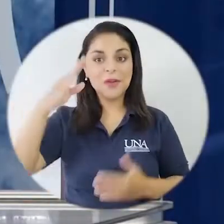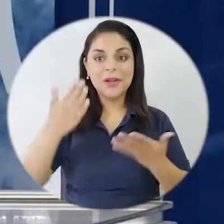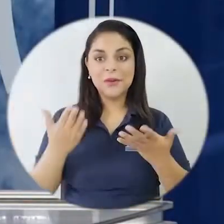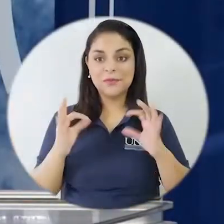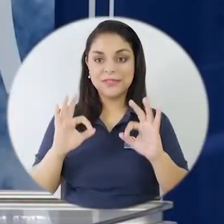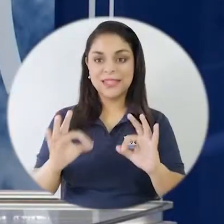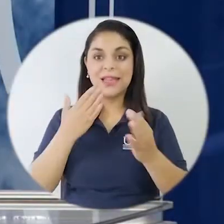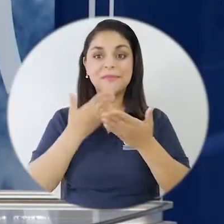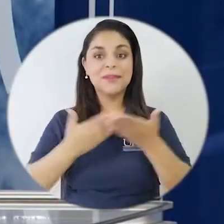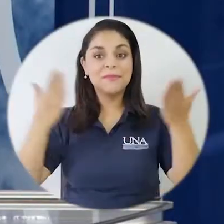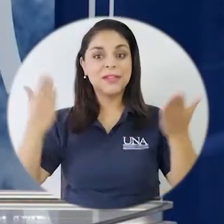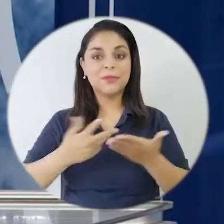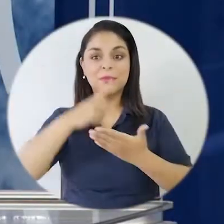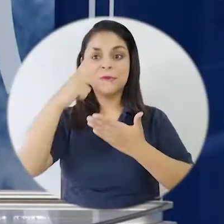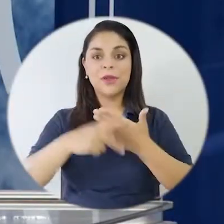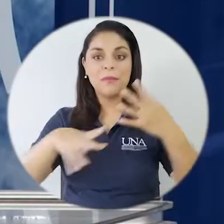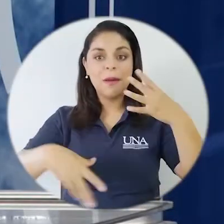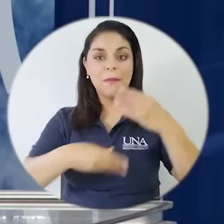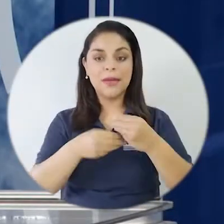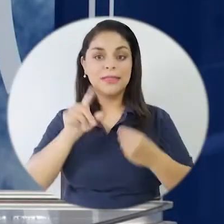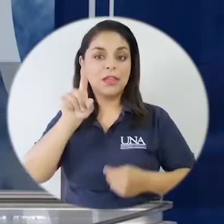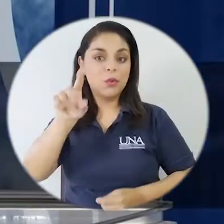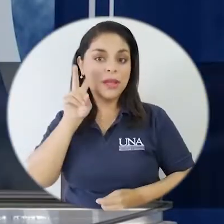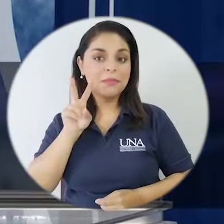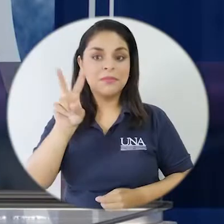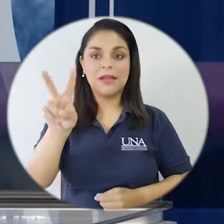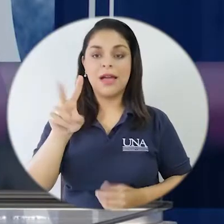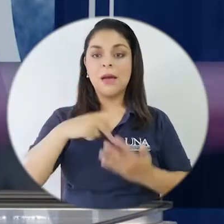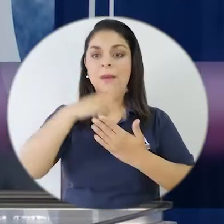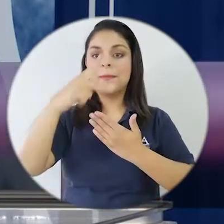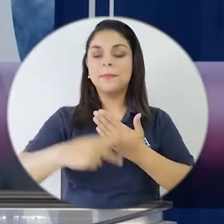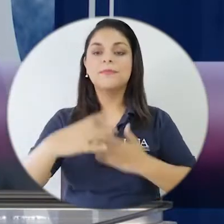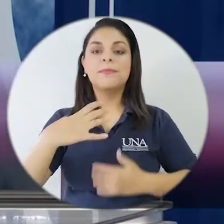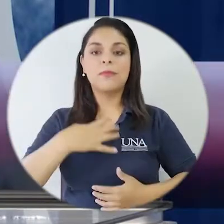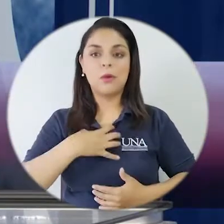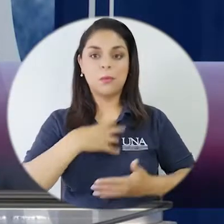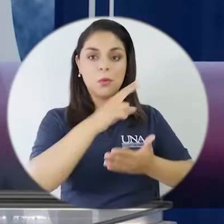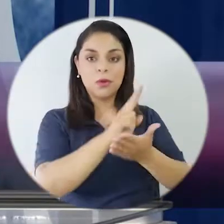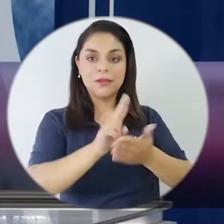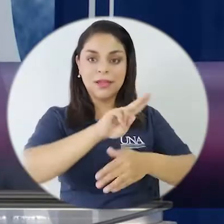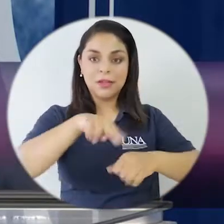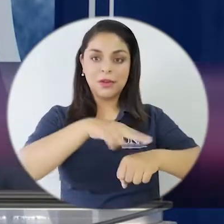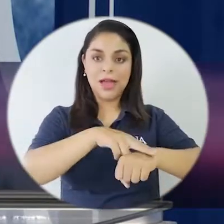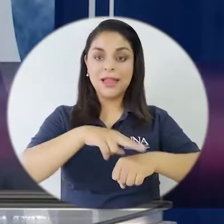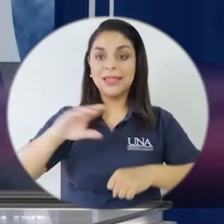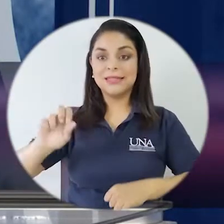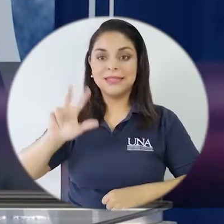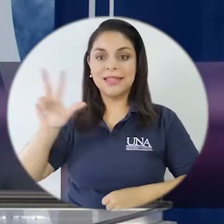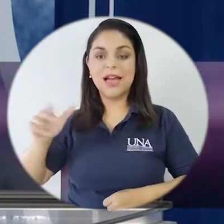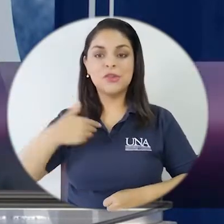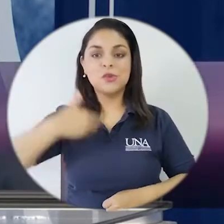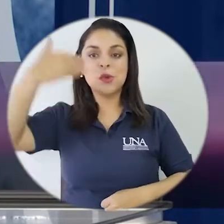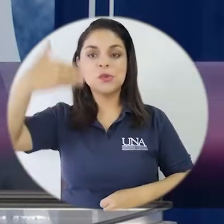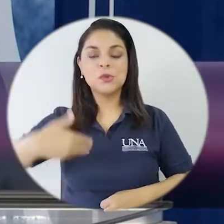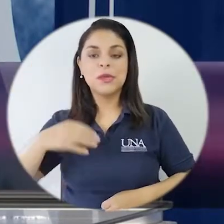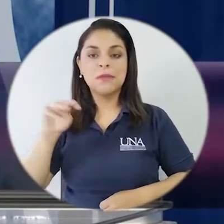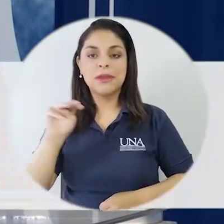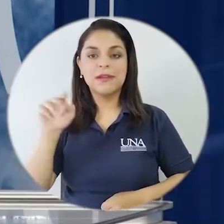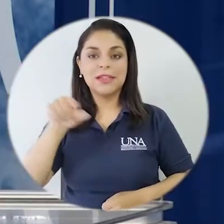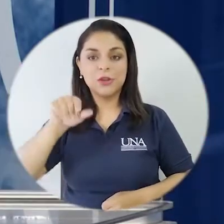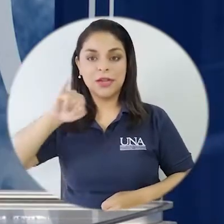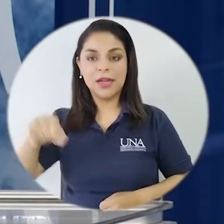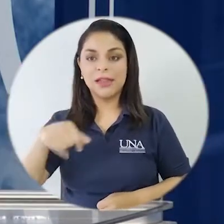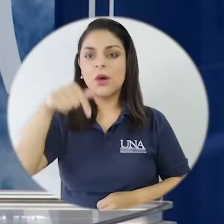tal? Bienvenidos a una edición más de Una Mirada, el programa de la Universidad Nacional y de CINAR S.A. Soy Maribel Quiroz Jara y hoy